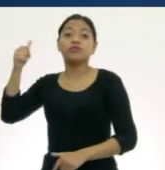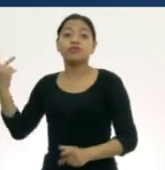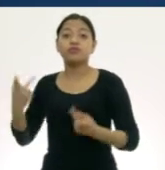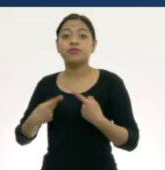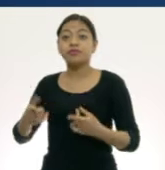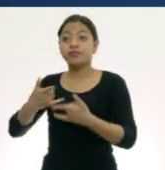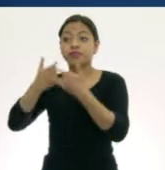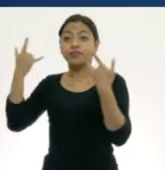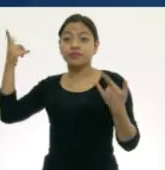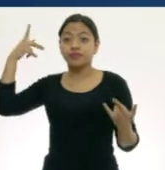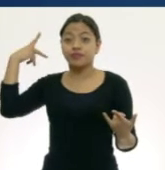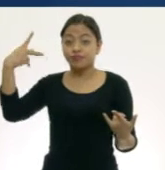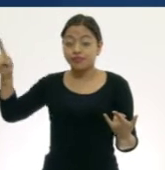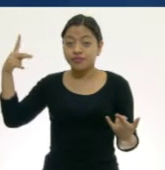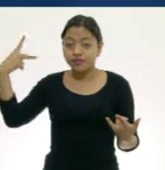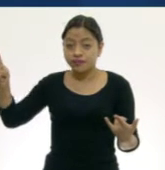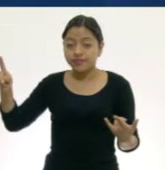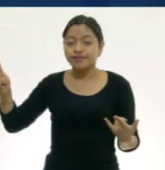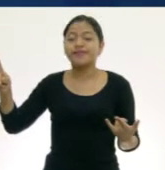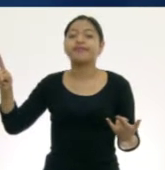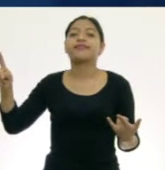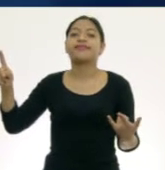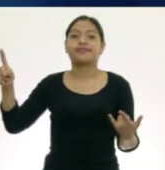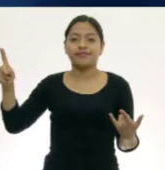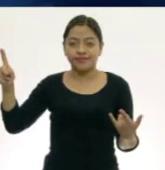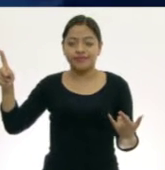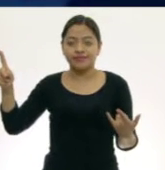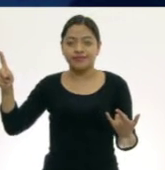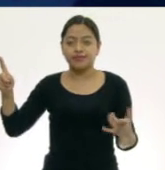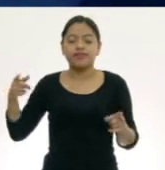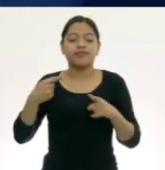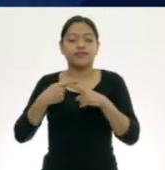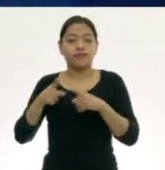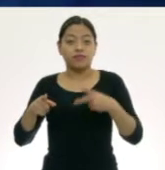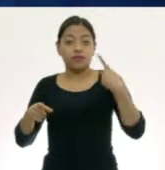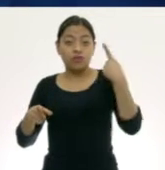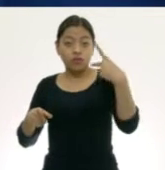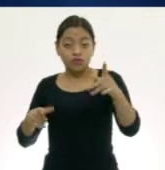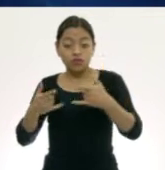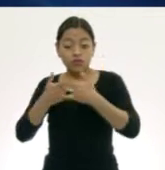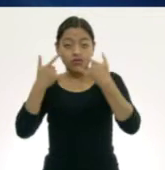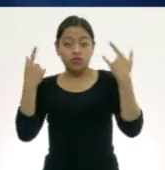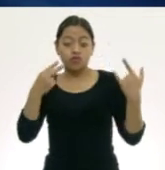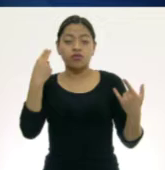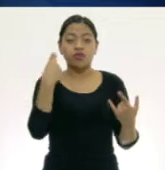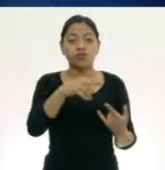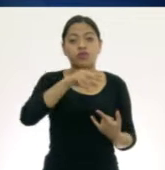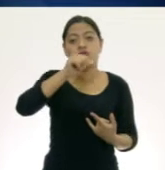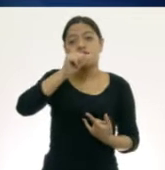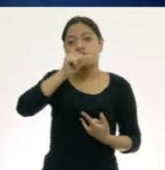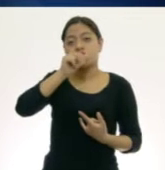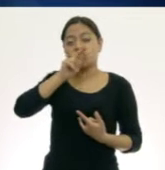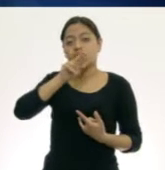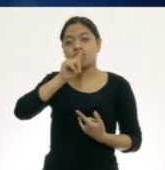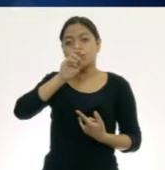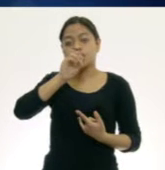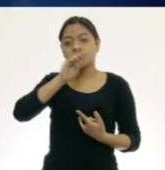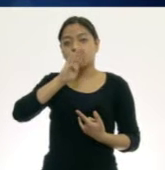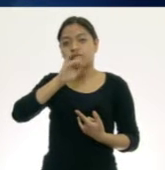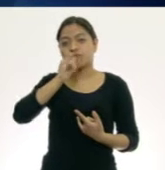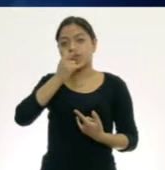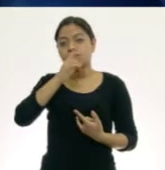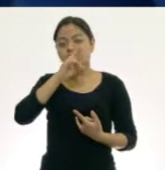padres, dice, en la autobiografía se emplea la primera persona. Yo nací en mis